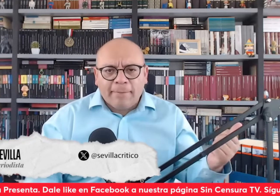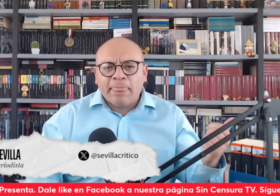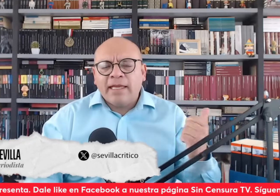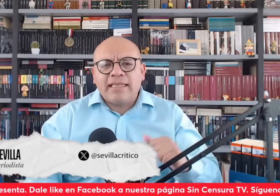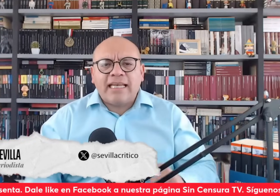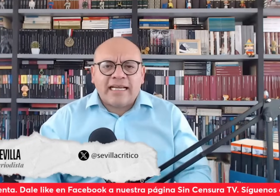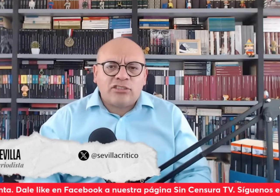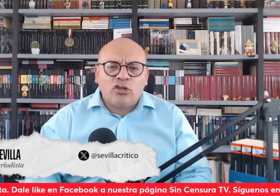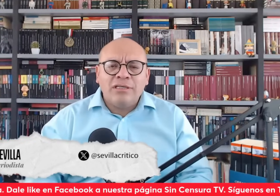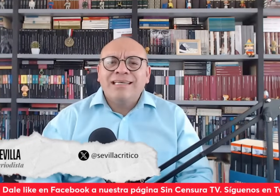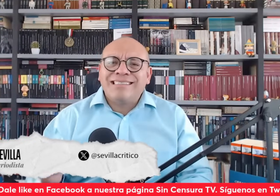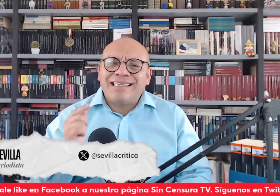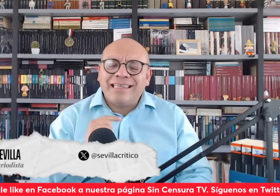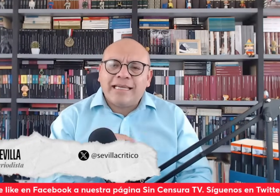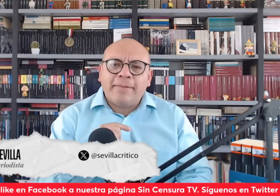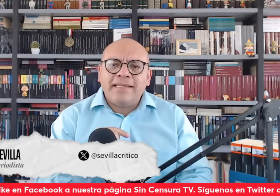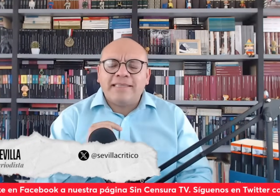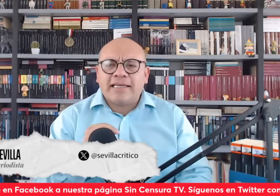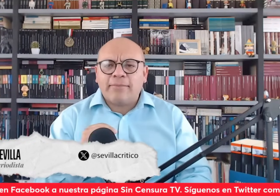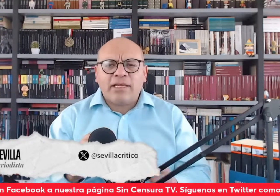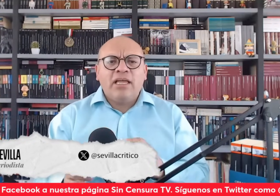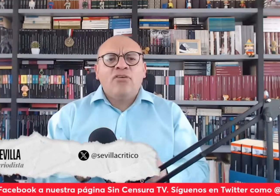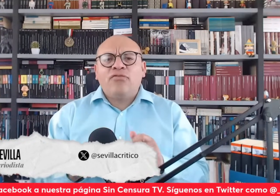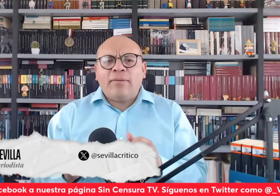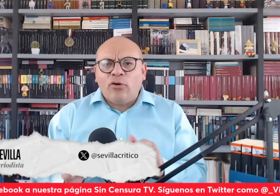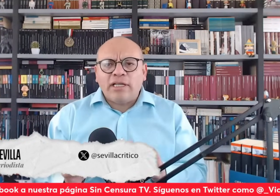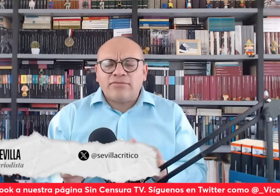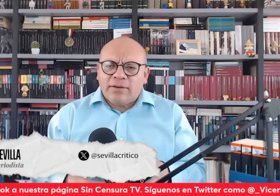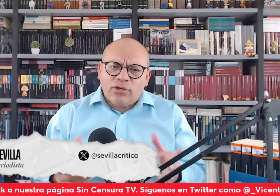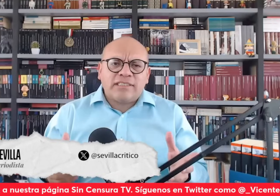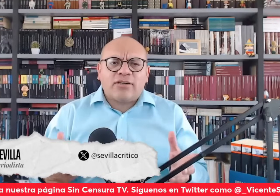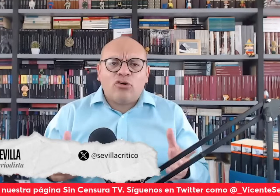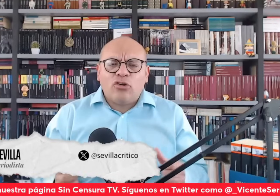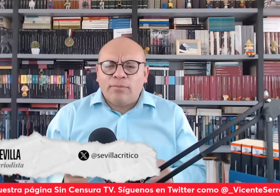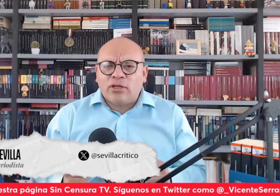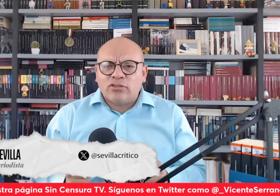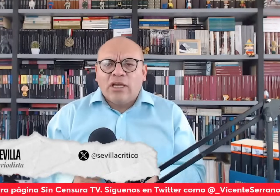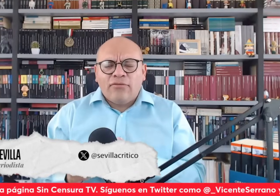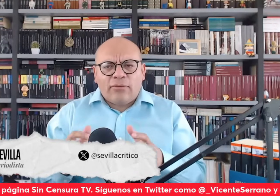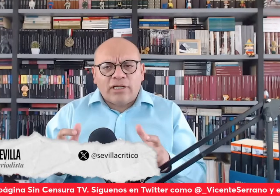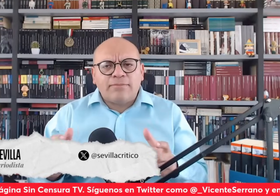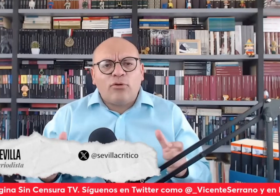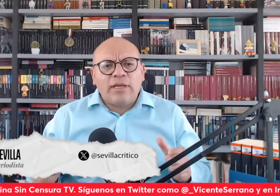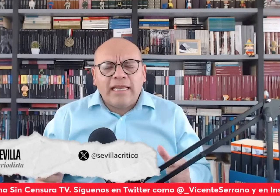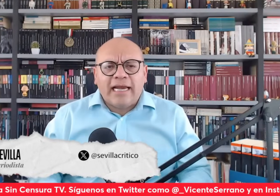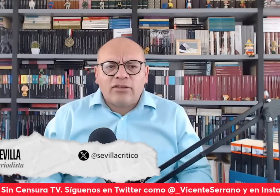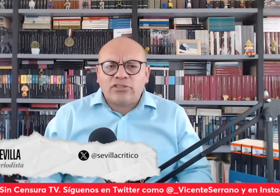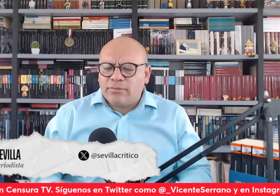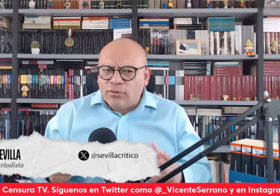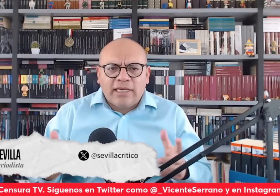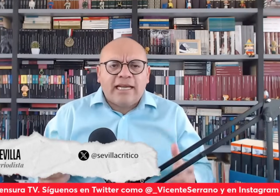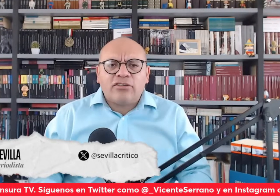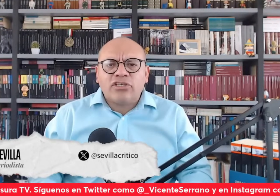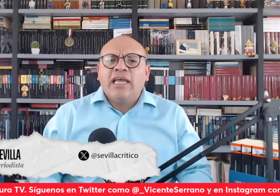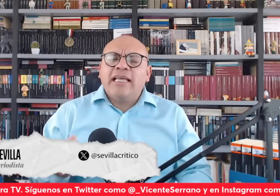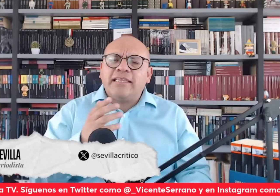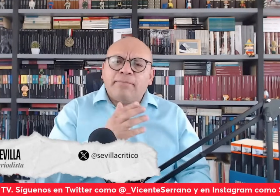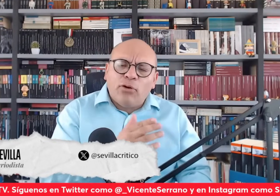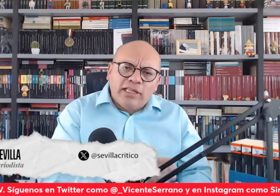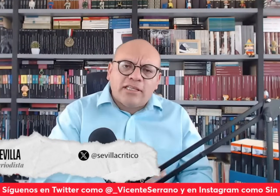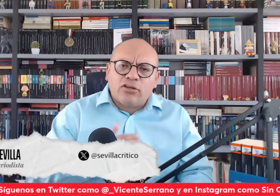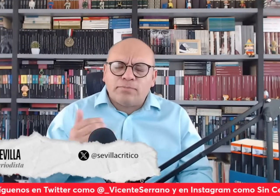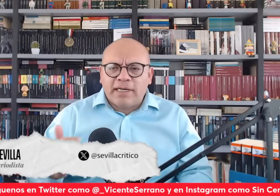era delegación, se dedicaban a intercambiar favores económicos, favores mobiliarios, inmobiliarios,